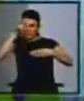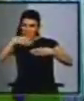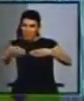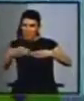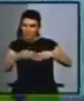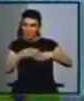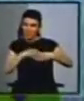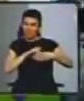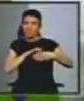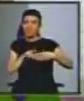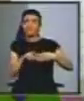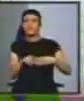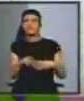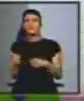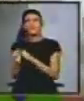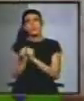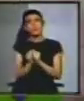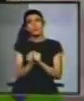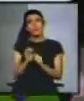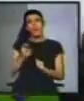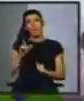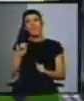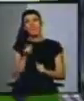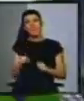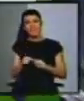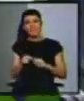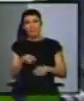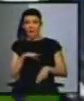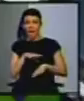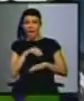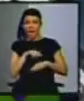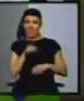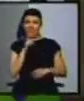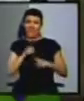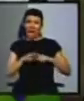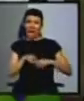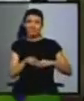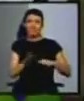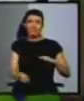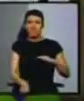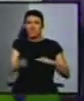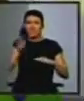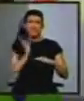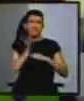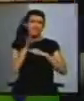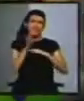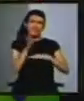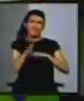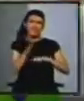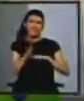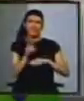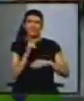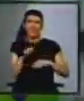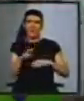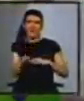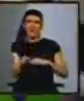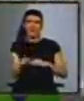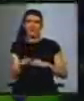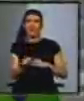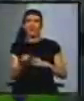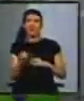Nos acompaña en este viaje Elías, taxista ariqueño que desde niño viaja a Tacna. La fila en la aduana es larga, pero